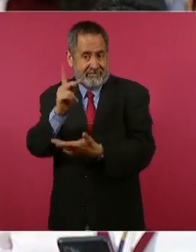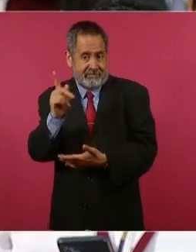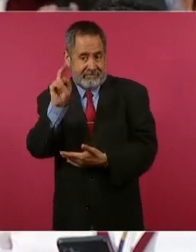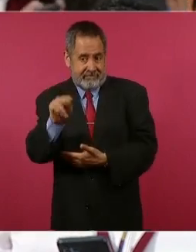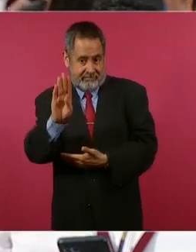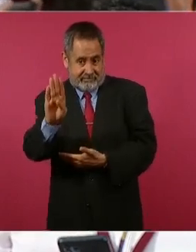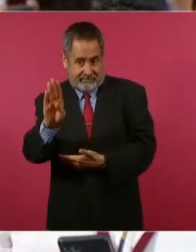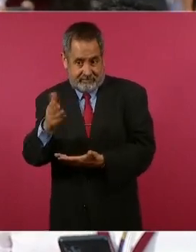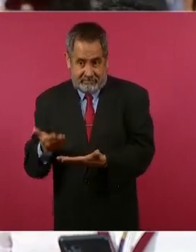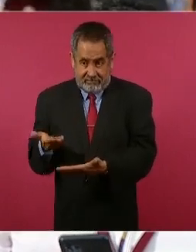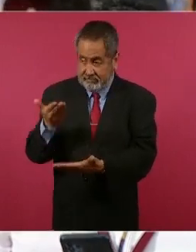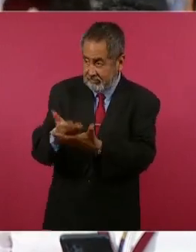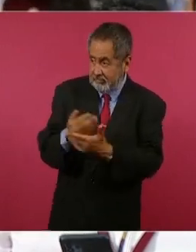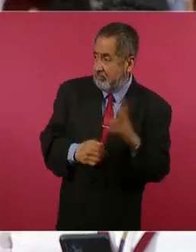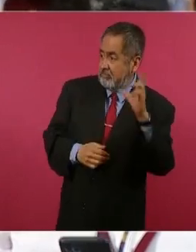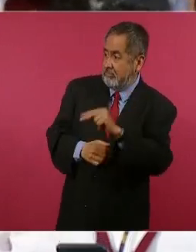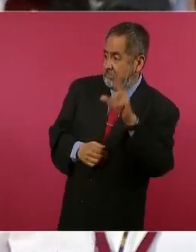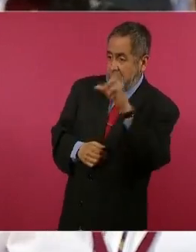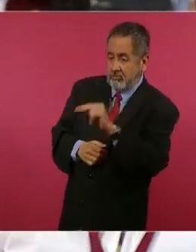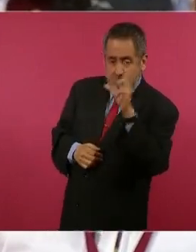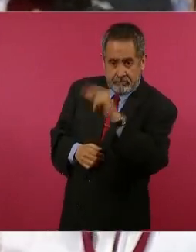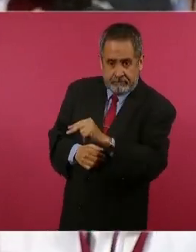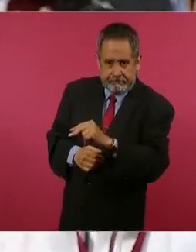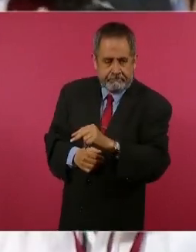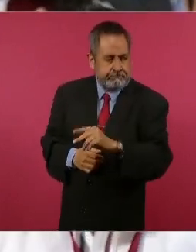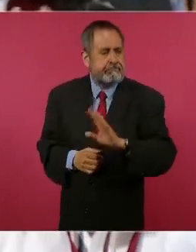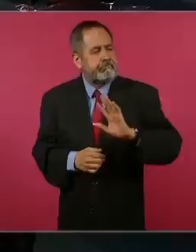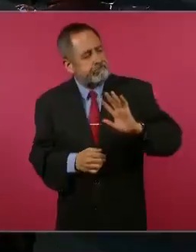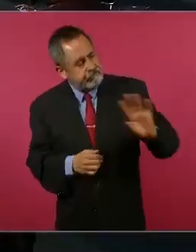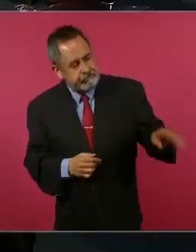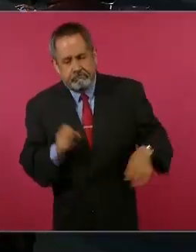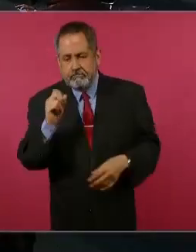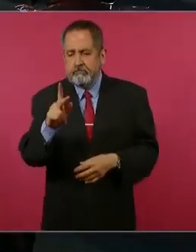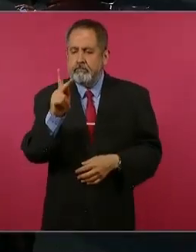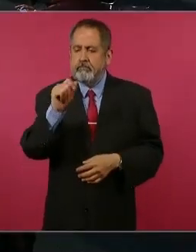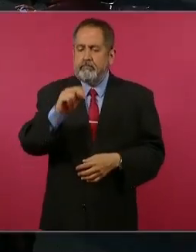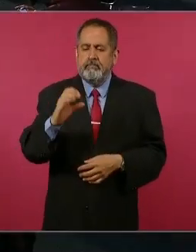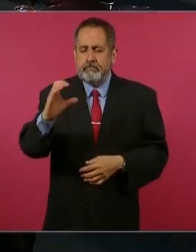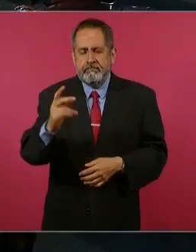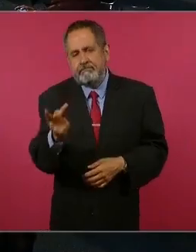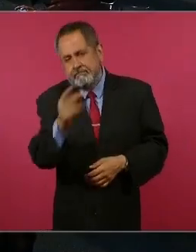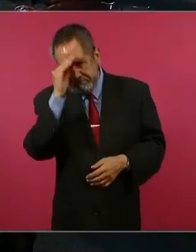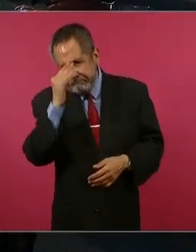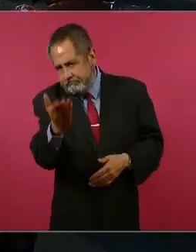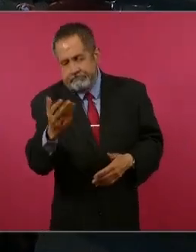y ahí surge el plan C y este llamado al pueblo de México Sí